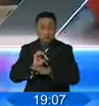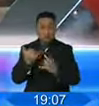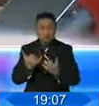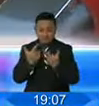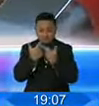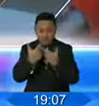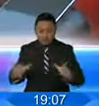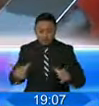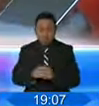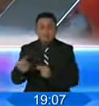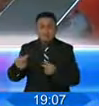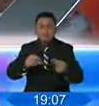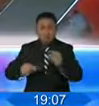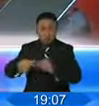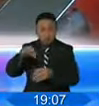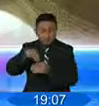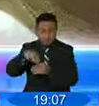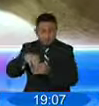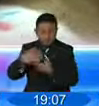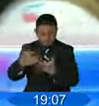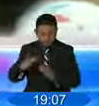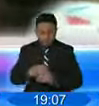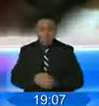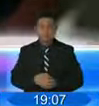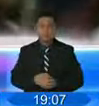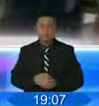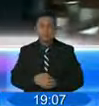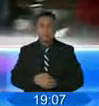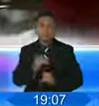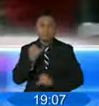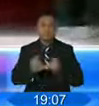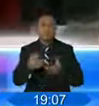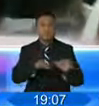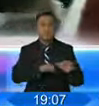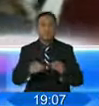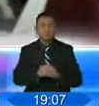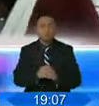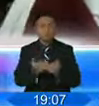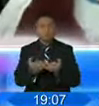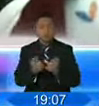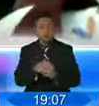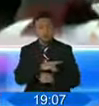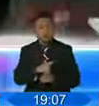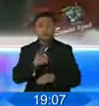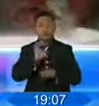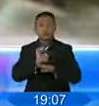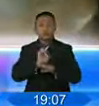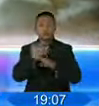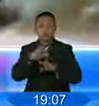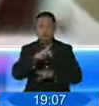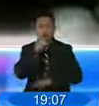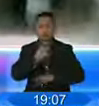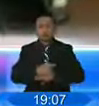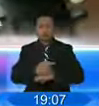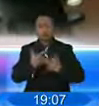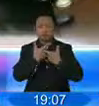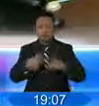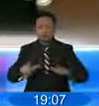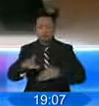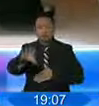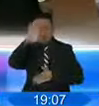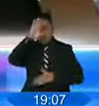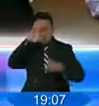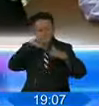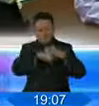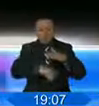libre de transgénicos. Está declarado. Por último, señalaron que también desean que el Ecuador sea declarado libre de minería